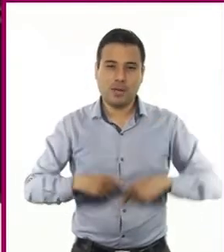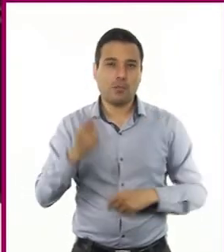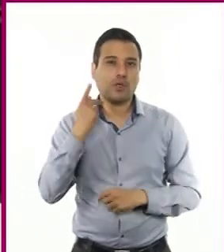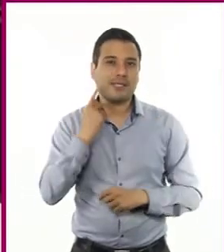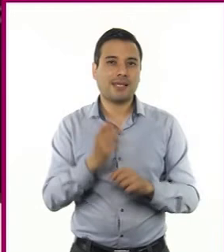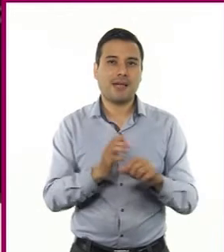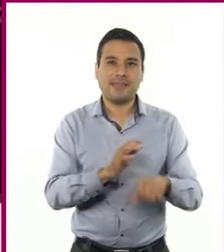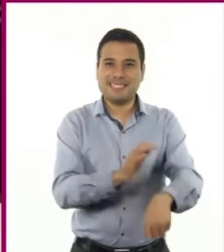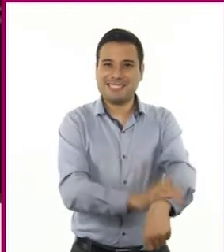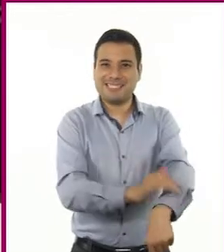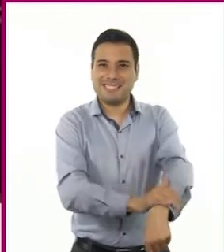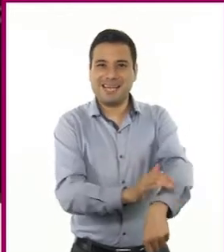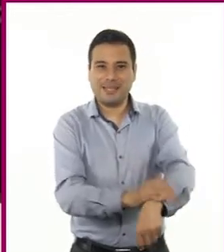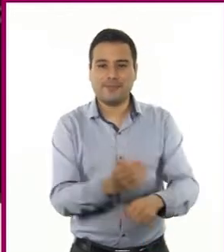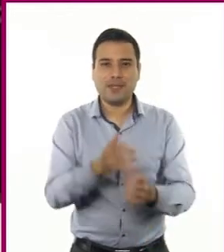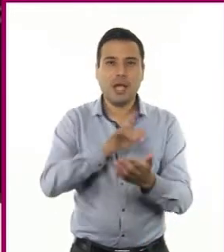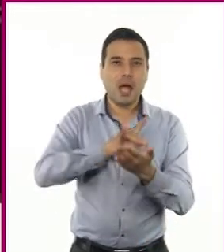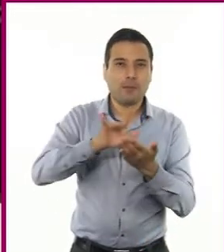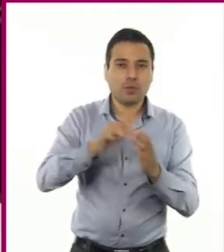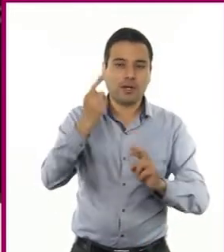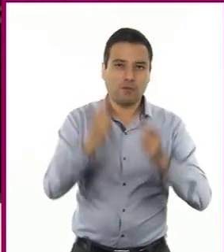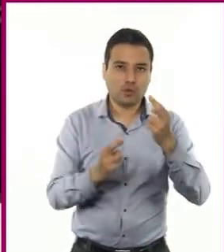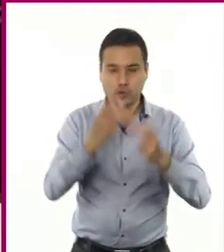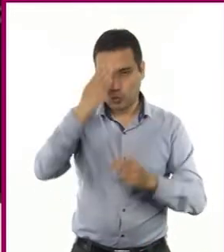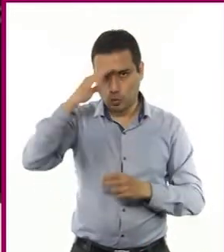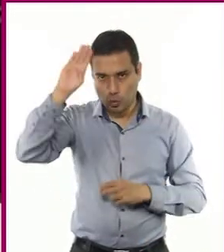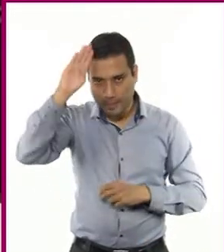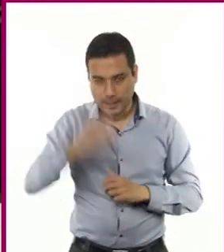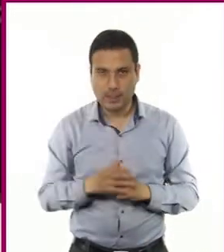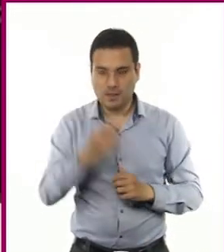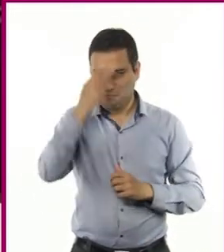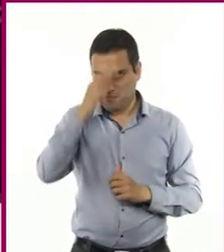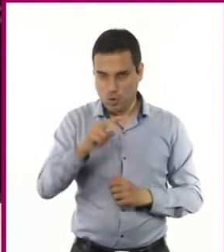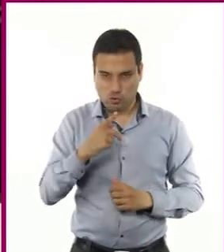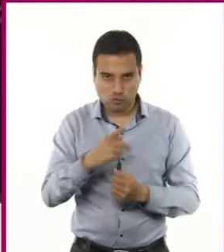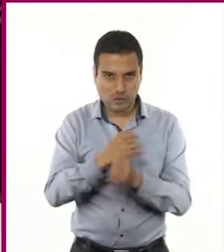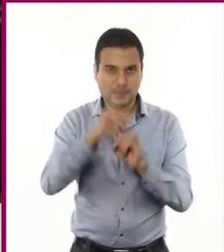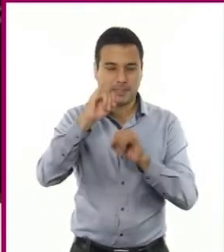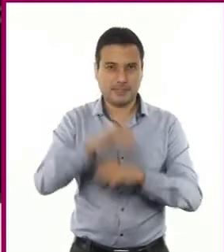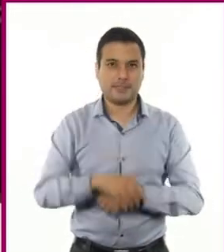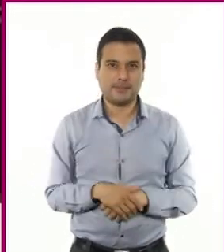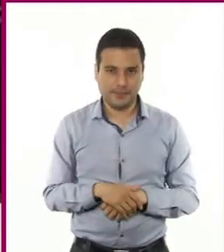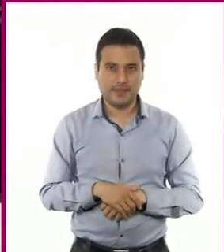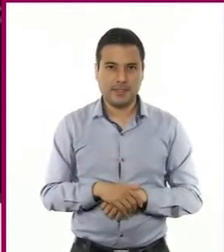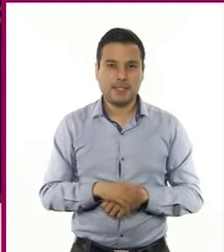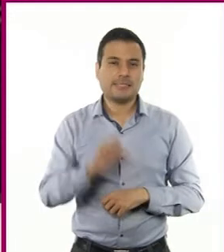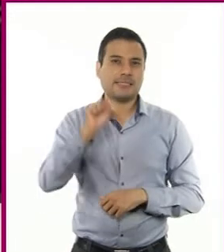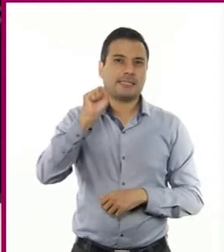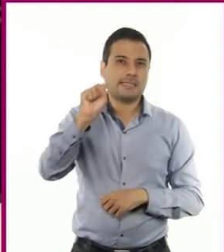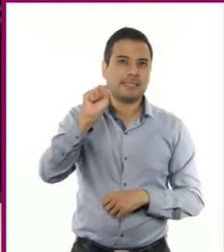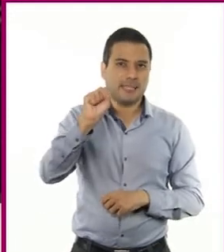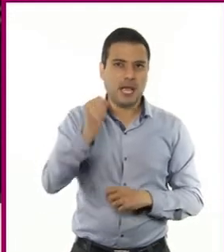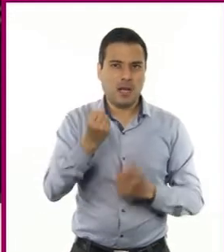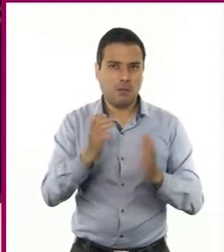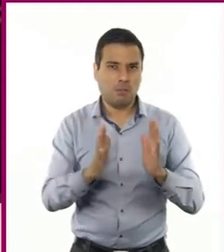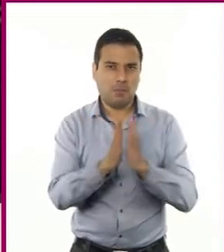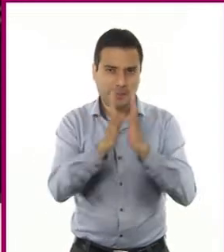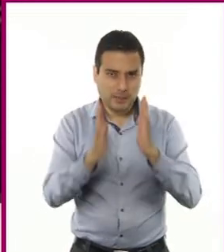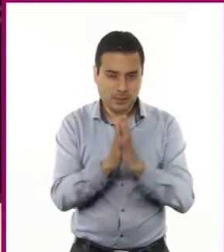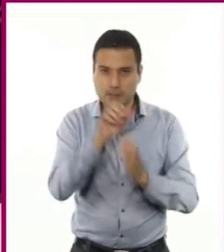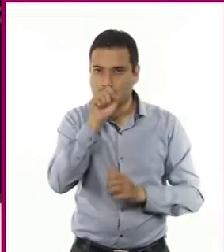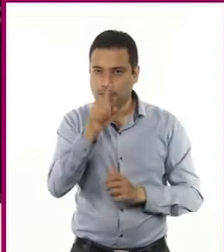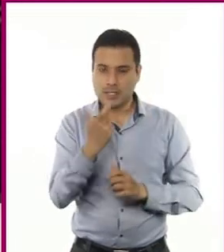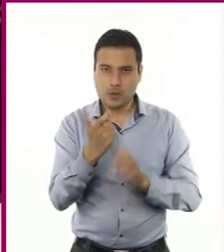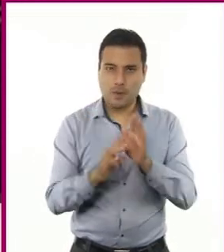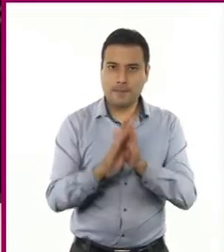cual buscaría apoyar la Revolución Cubana, la soberanía mexicana, la democratización sindical y el desarrollo económico,